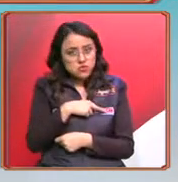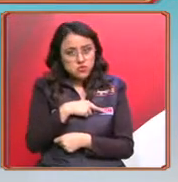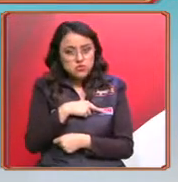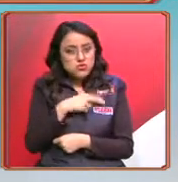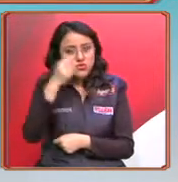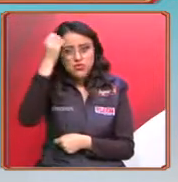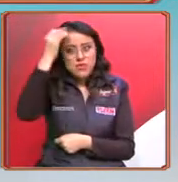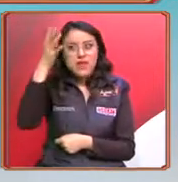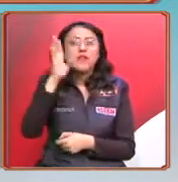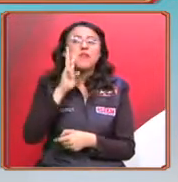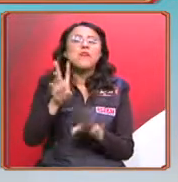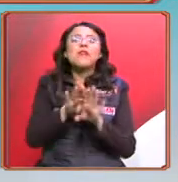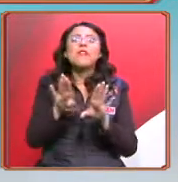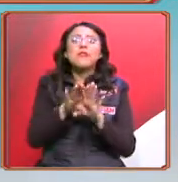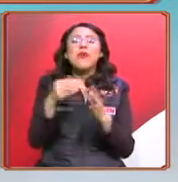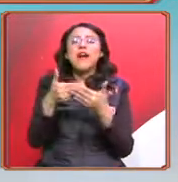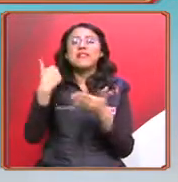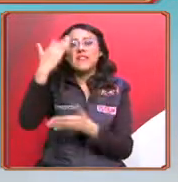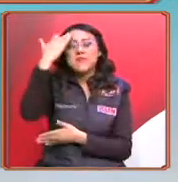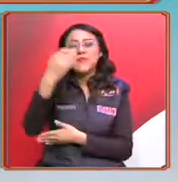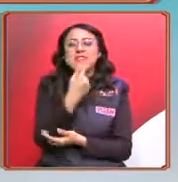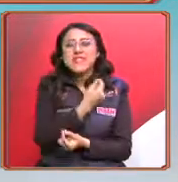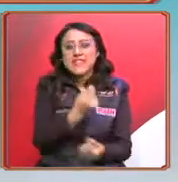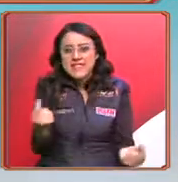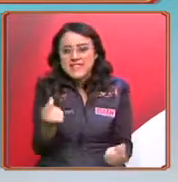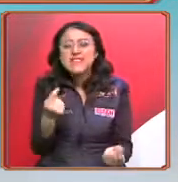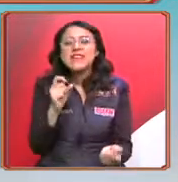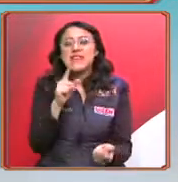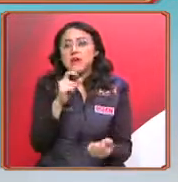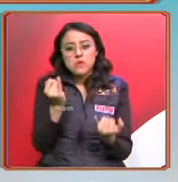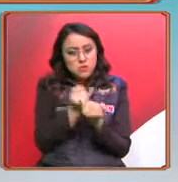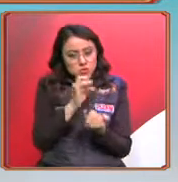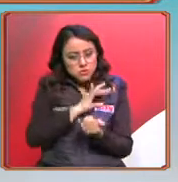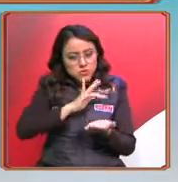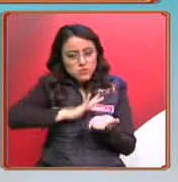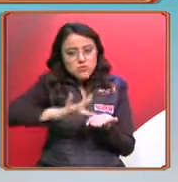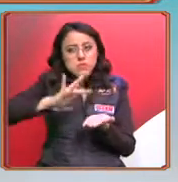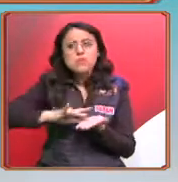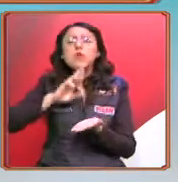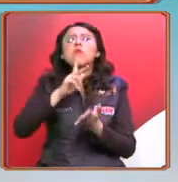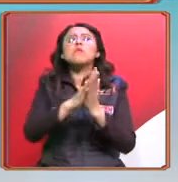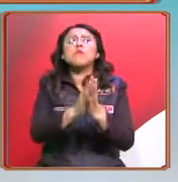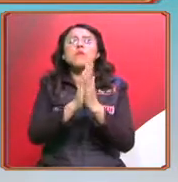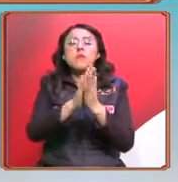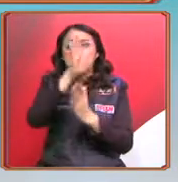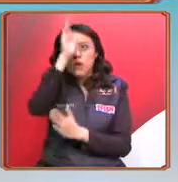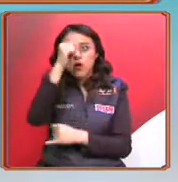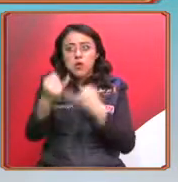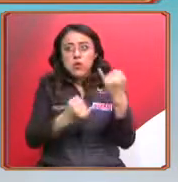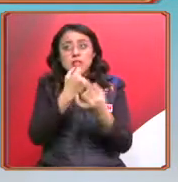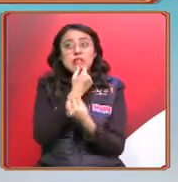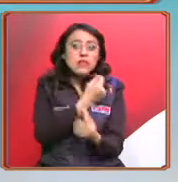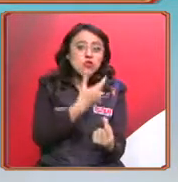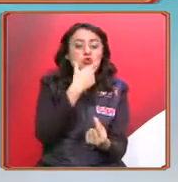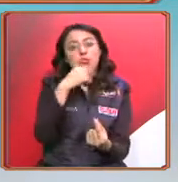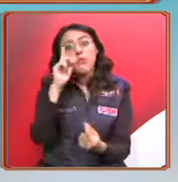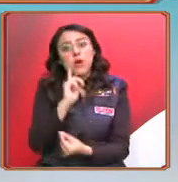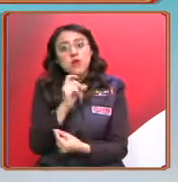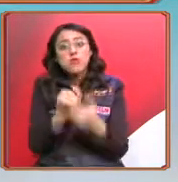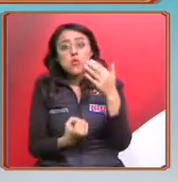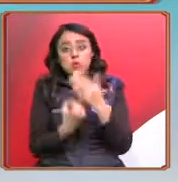nos olvidan cómo eran esos días. Y si ahora podemos ser parte, qué mejor. Así que, por favor, recuerden, juguetes de niño o niña que